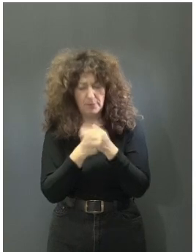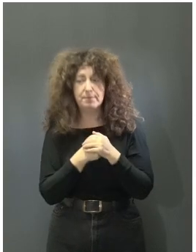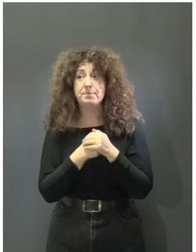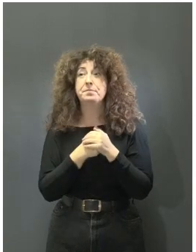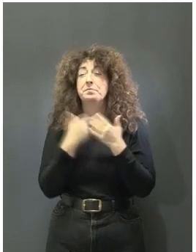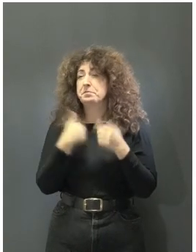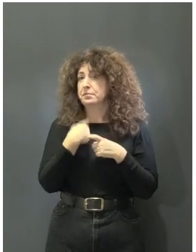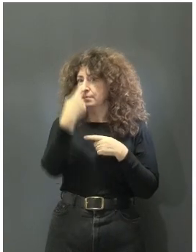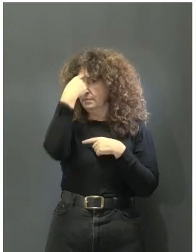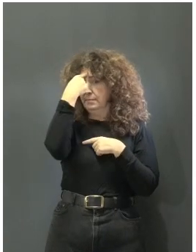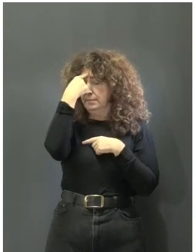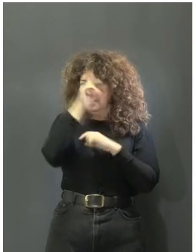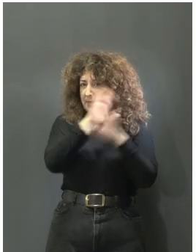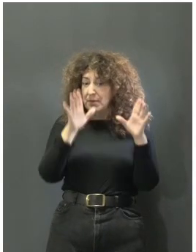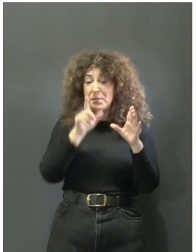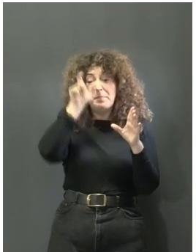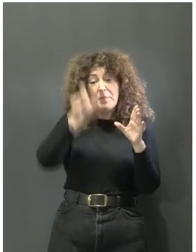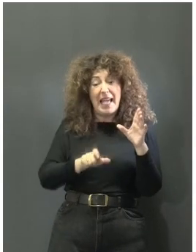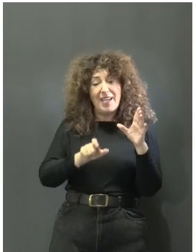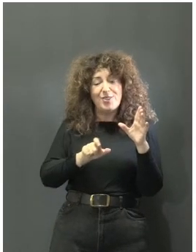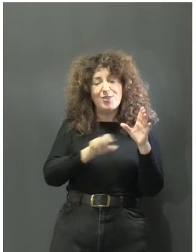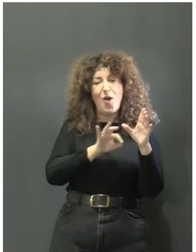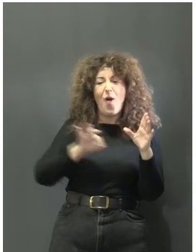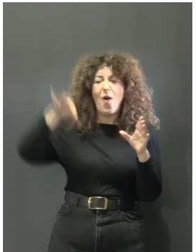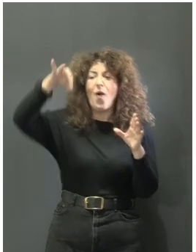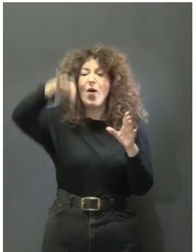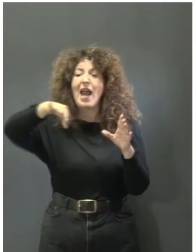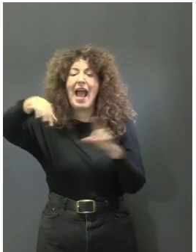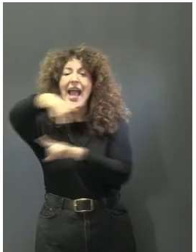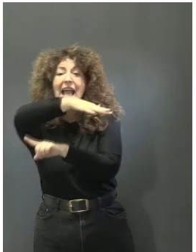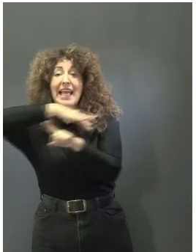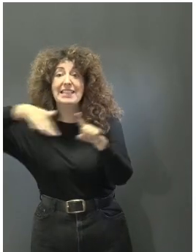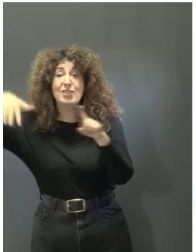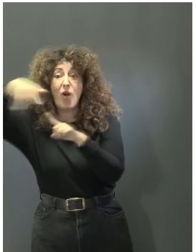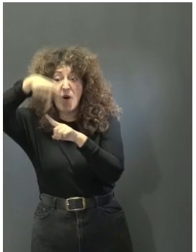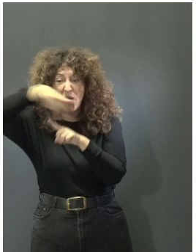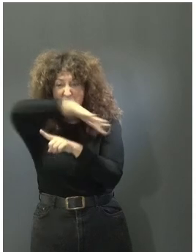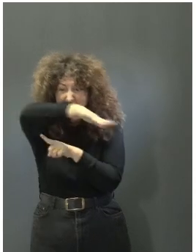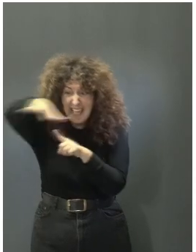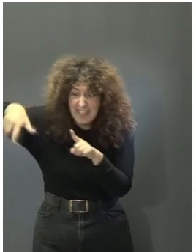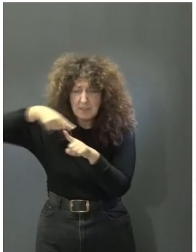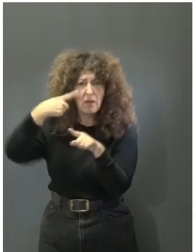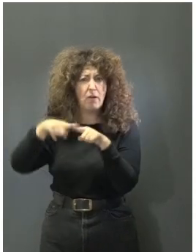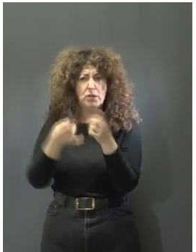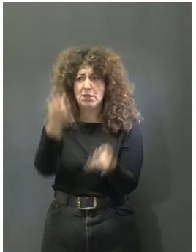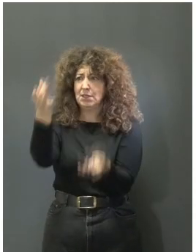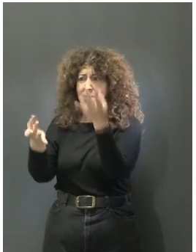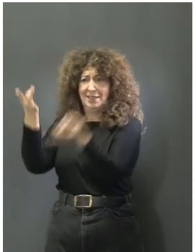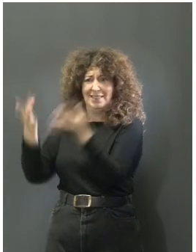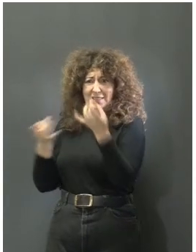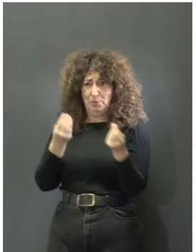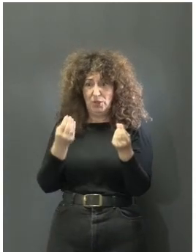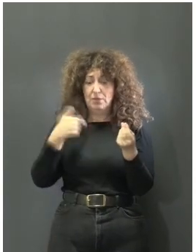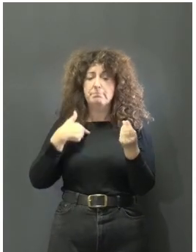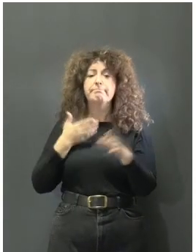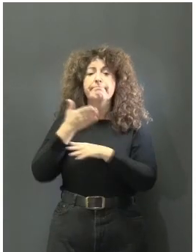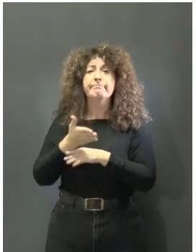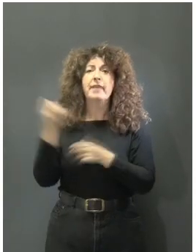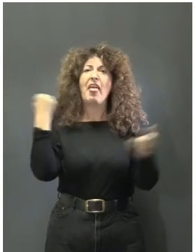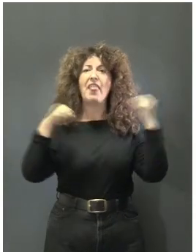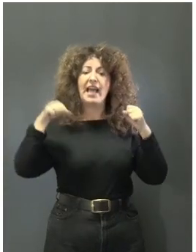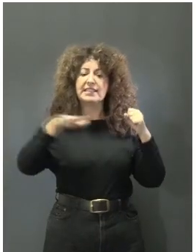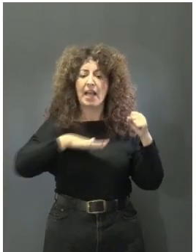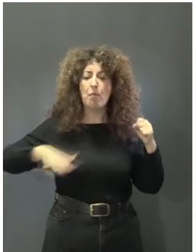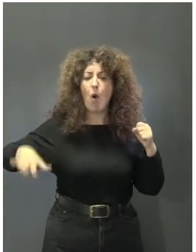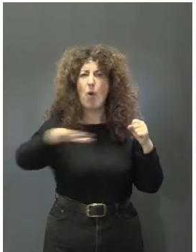final, cuando la persona está en el entorno donde pasan muchas cosas. Y cuando se tiene que desenvolver y el entorno tiene que ser